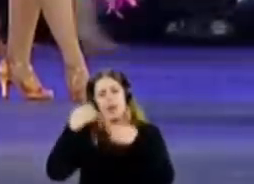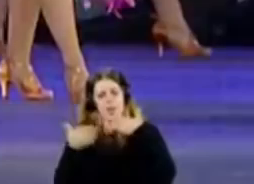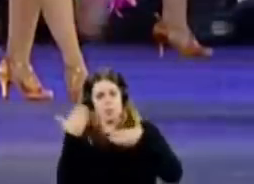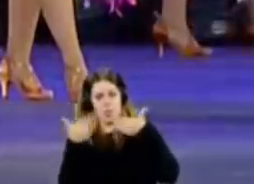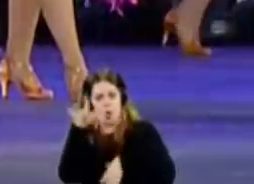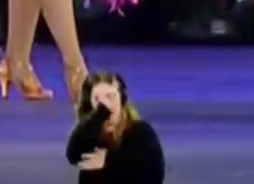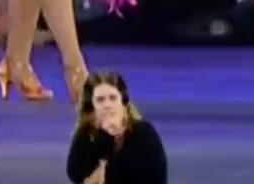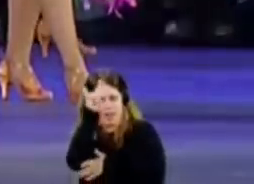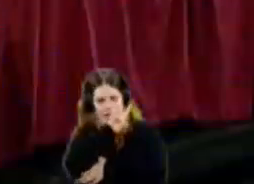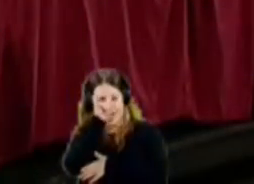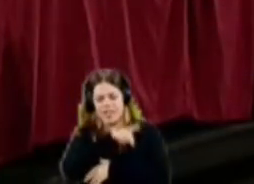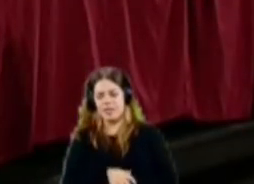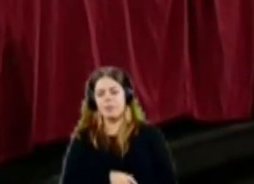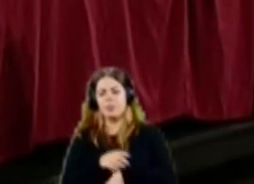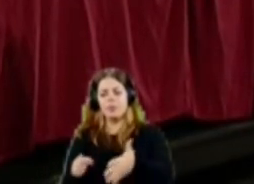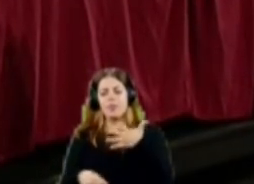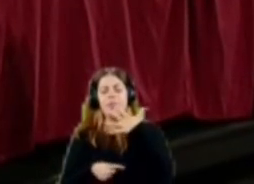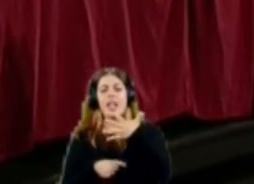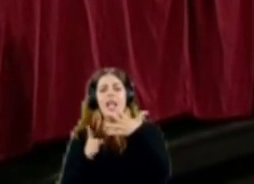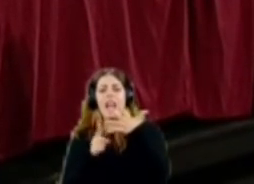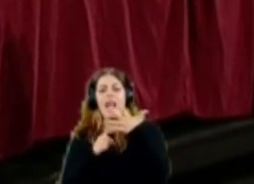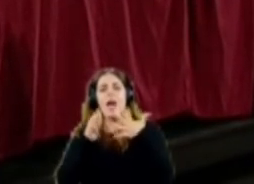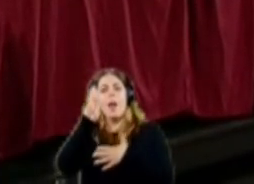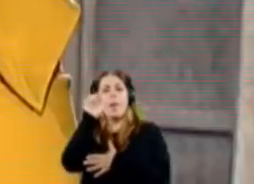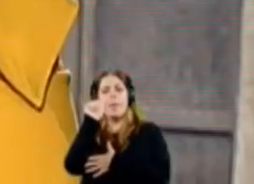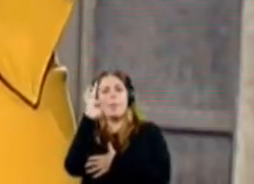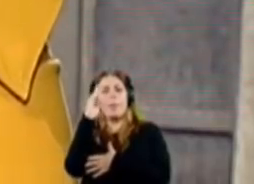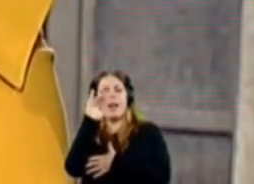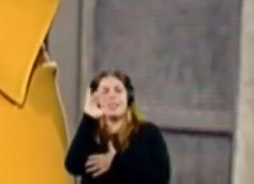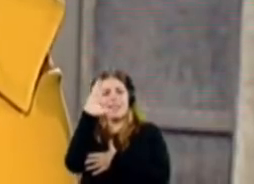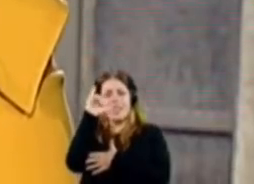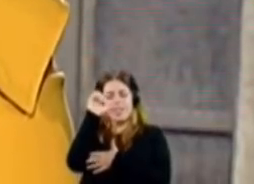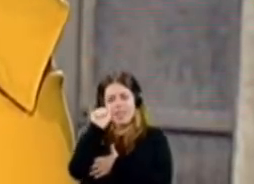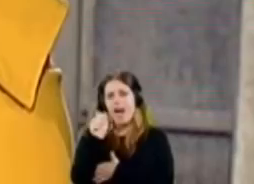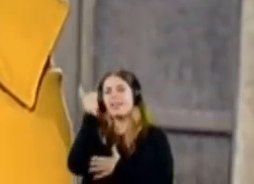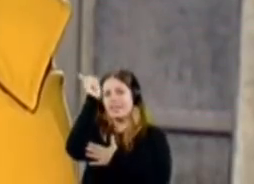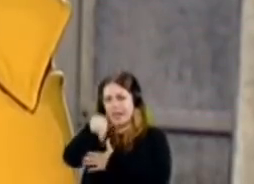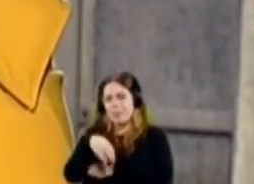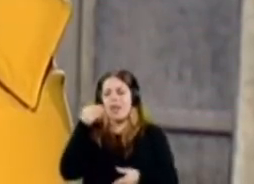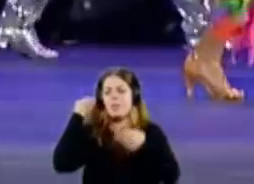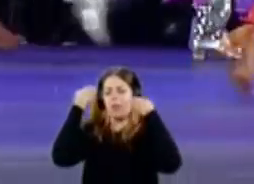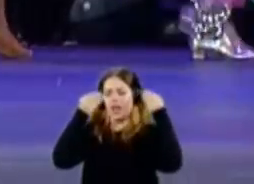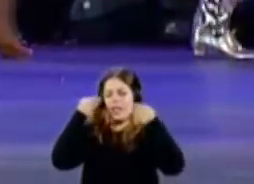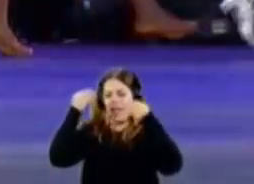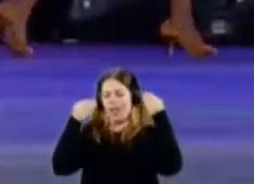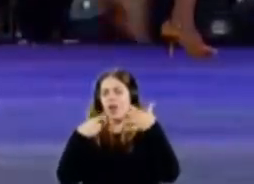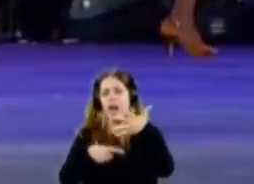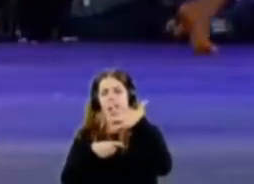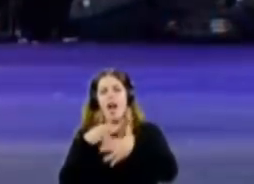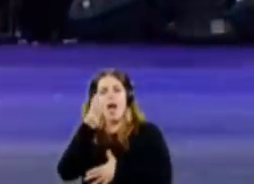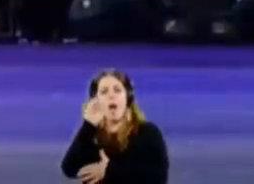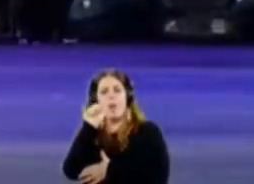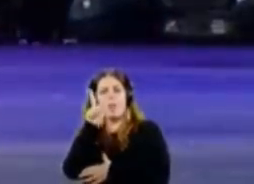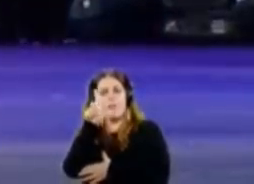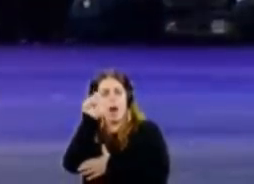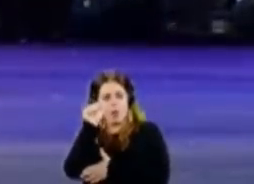más? Hay más. Patricia Rodríguez Ibáñez, que es también maquilladora, es una mesa de especialistas. Paula Navarro González, maquilladora